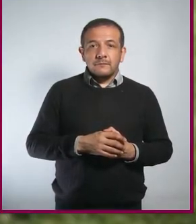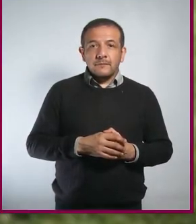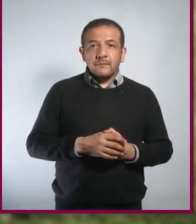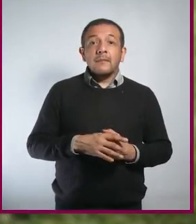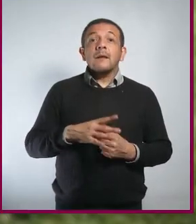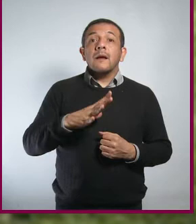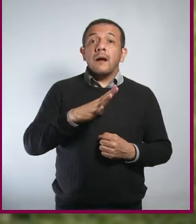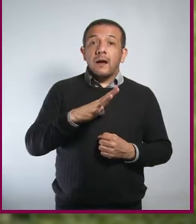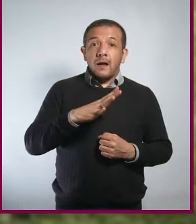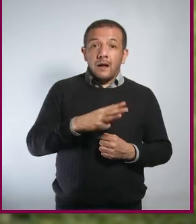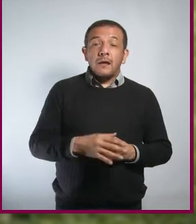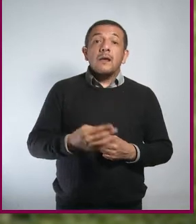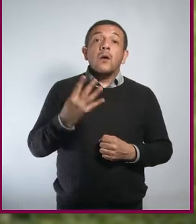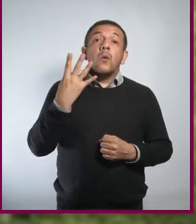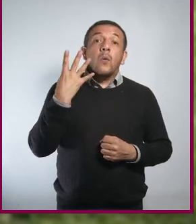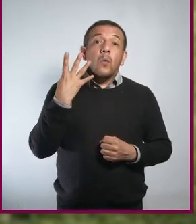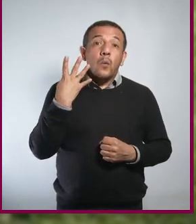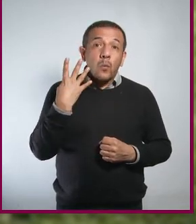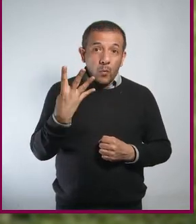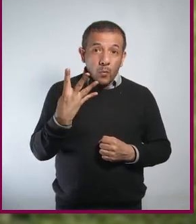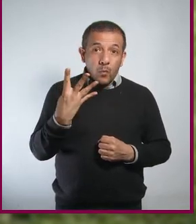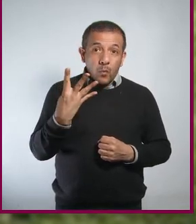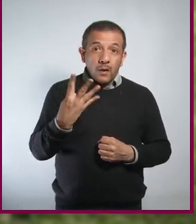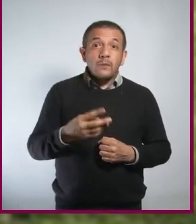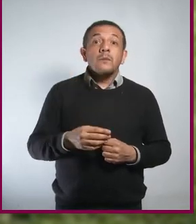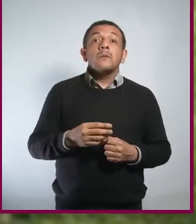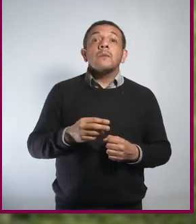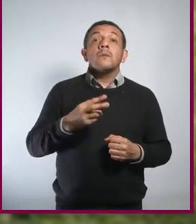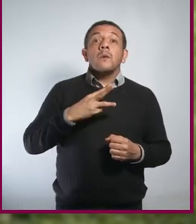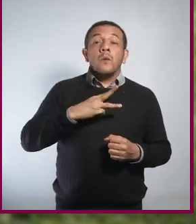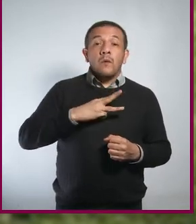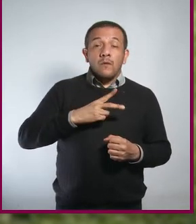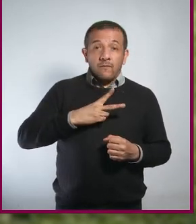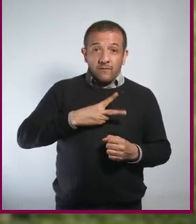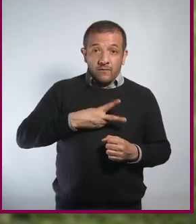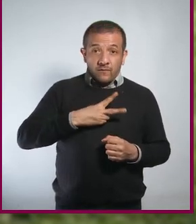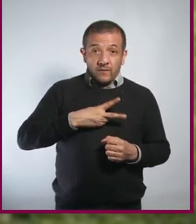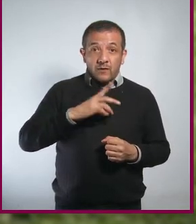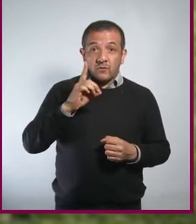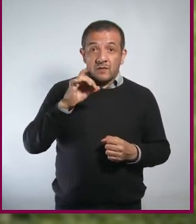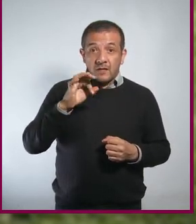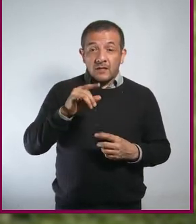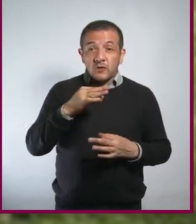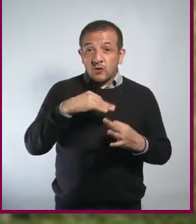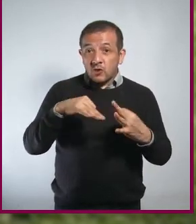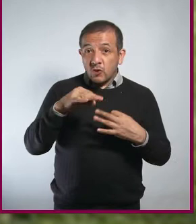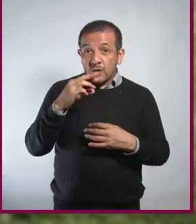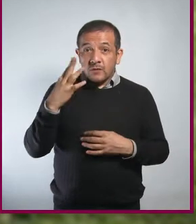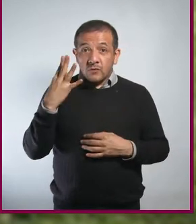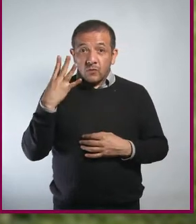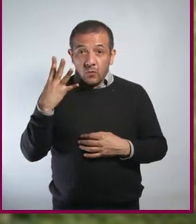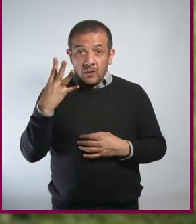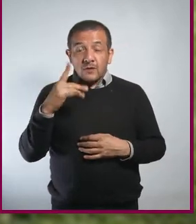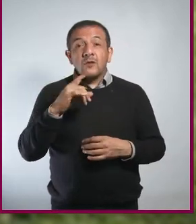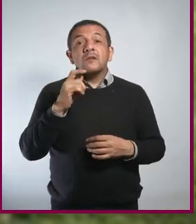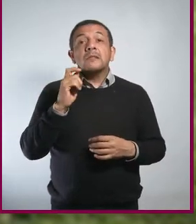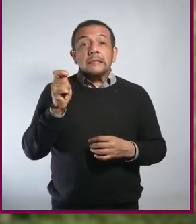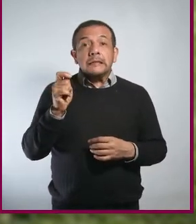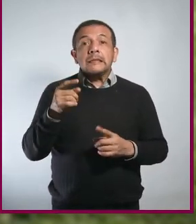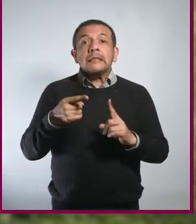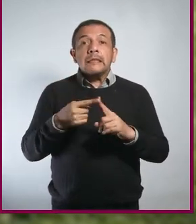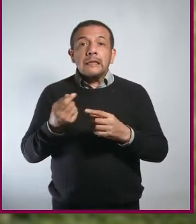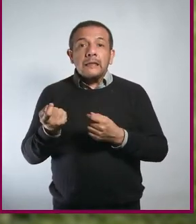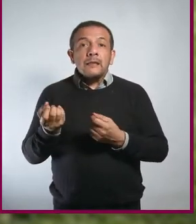Existen 4 variedades del virus del dengue y todas son transmitidas mayormente por la picadura del